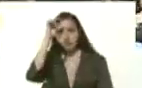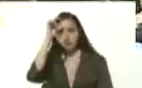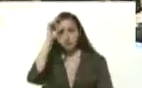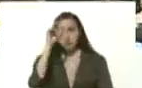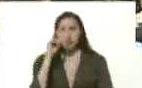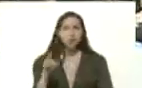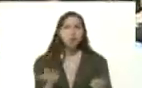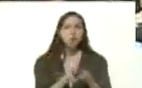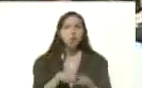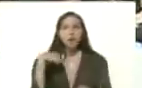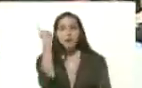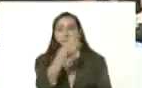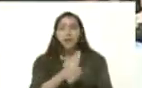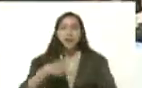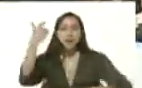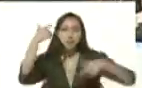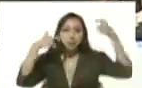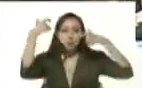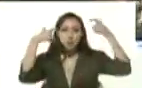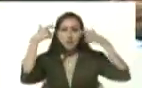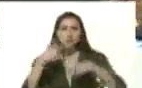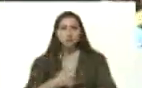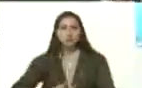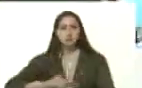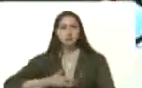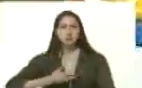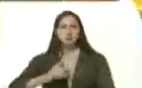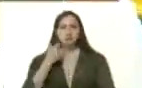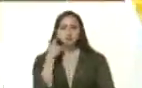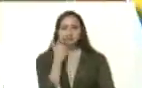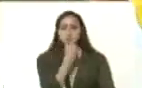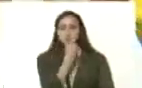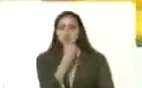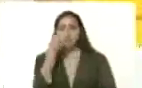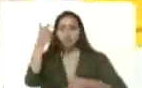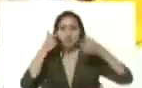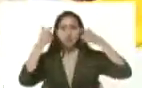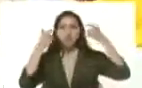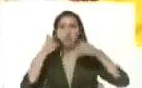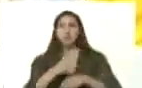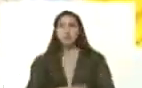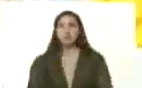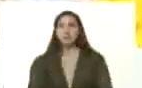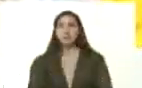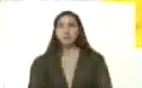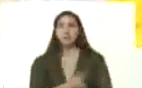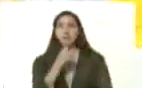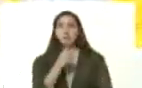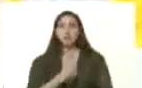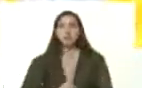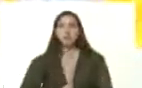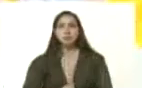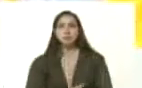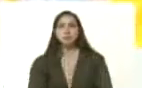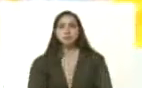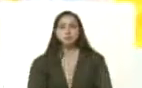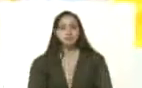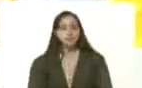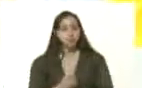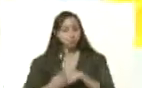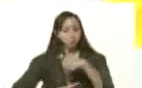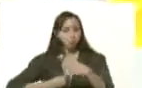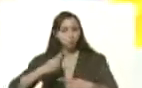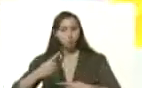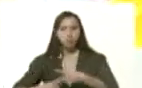Chávez. Y uno siente la mirada de Hugo Chávez, que nos dice, cada día nos dice Hugo